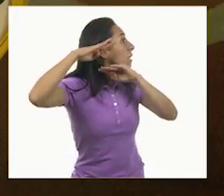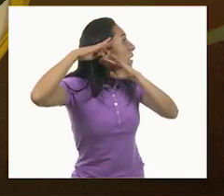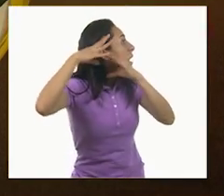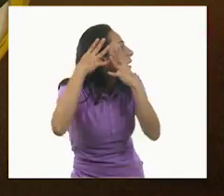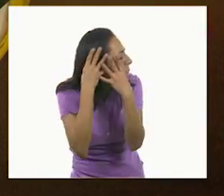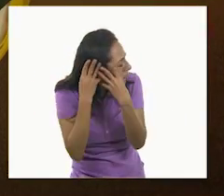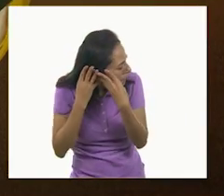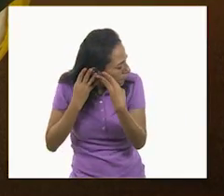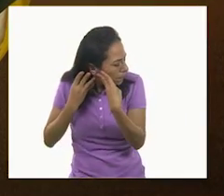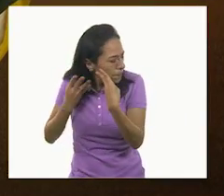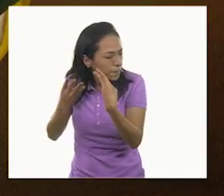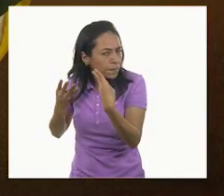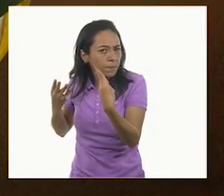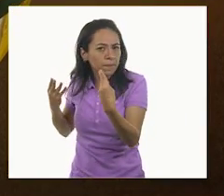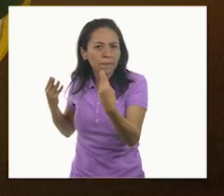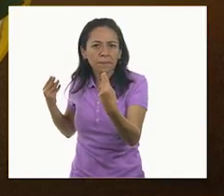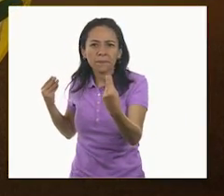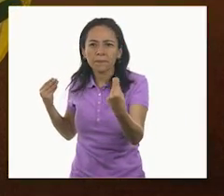ni kinkinkan